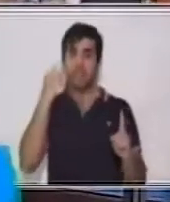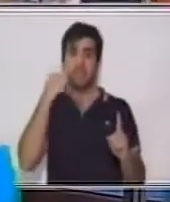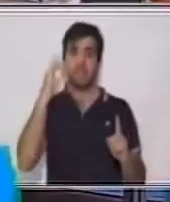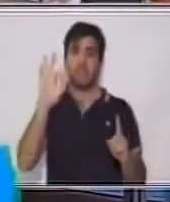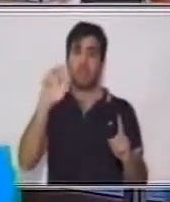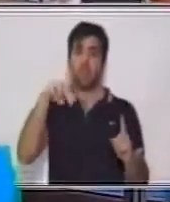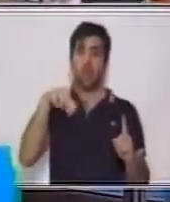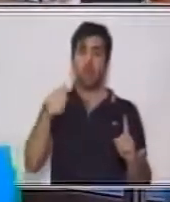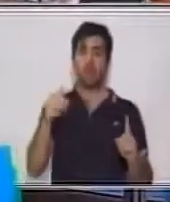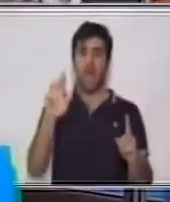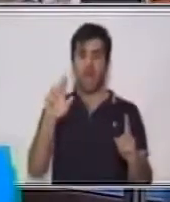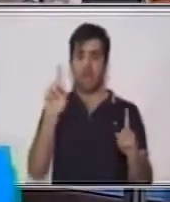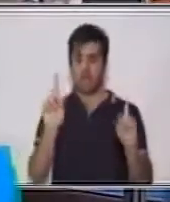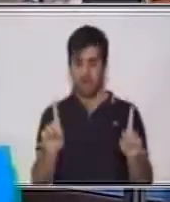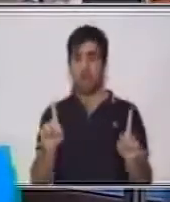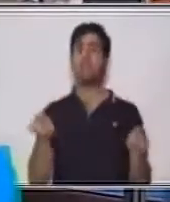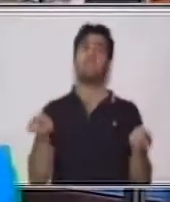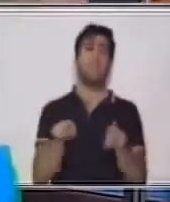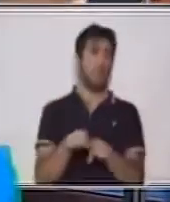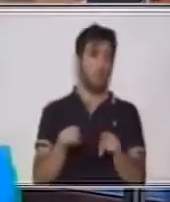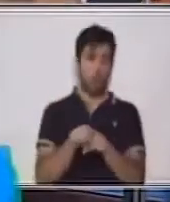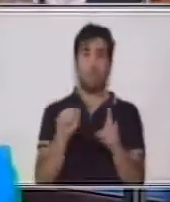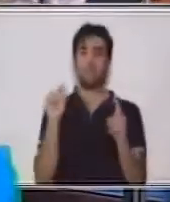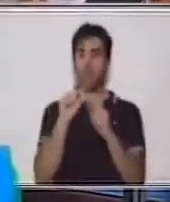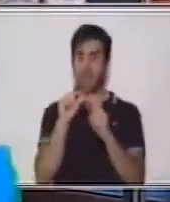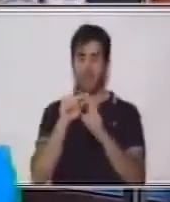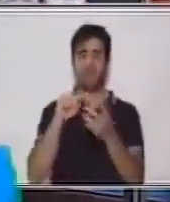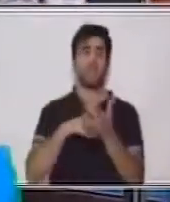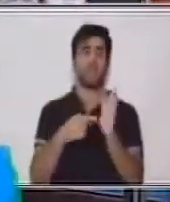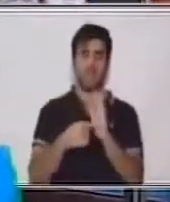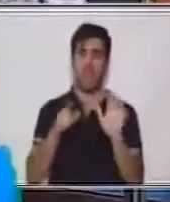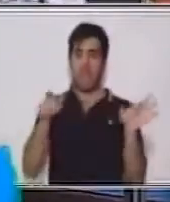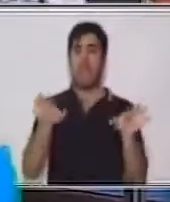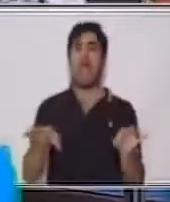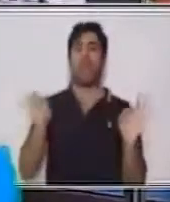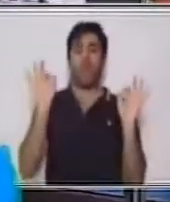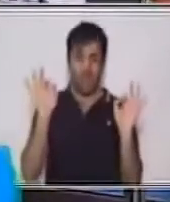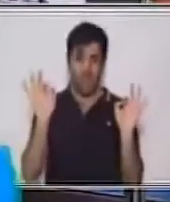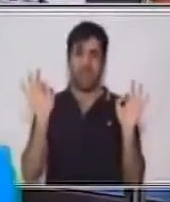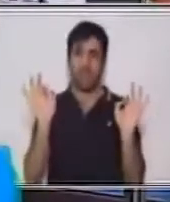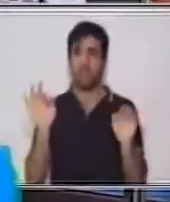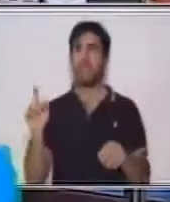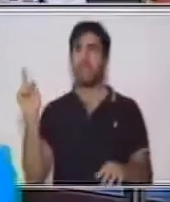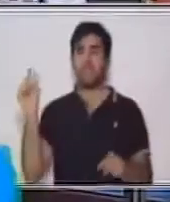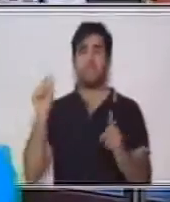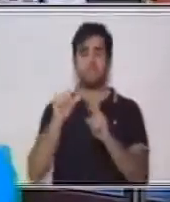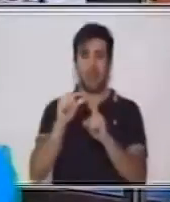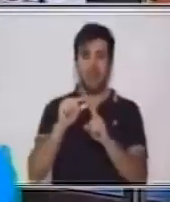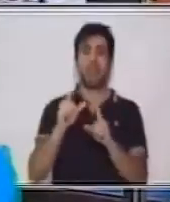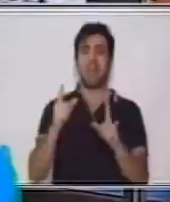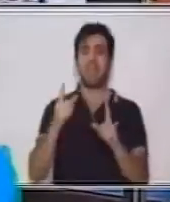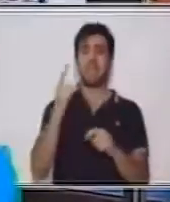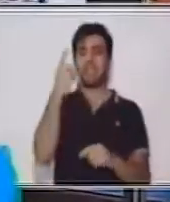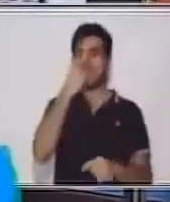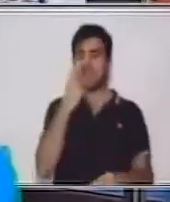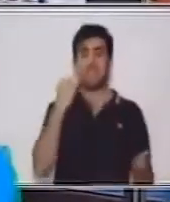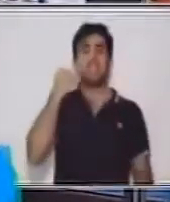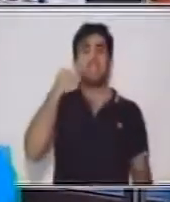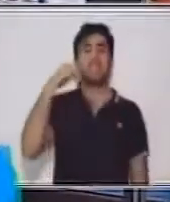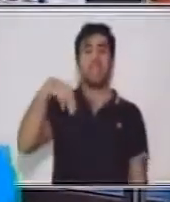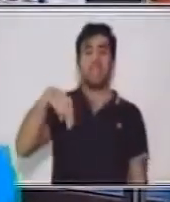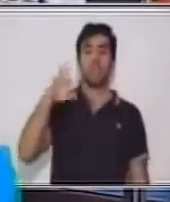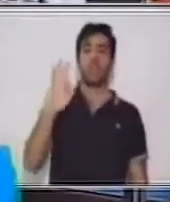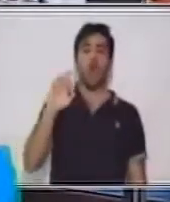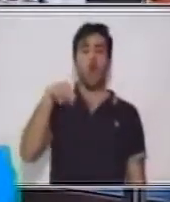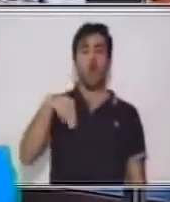niños. Entonces, estas palabras se llaman sinónimos. ¿Por qué se llaman sinónimos? Porque